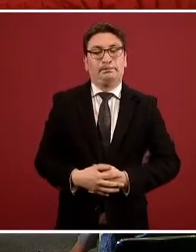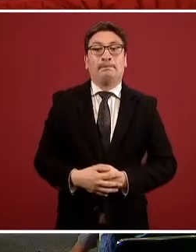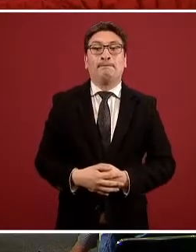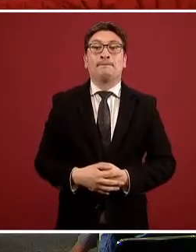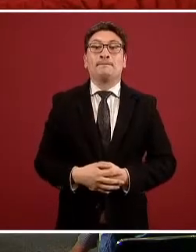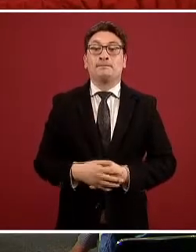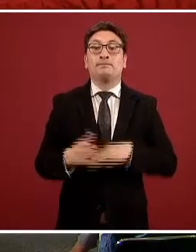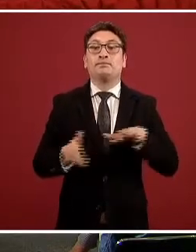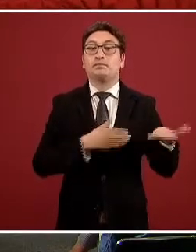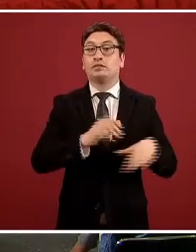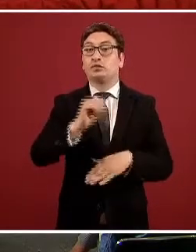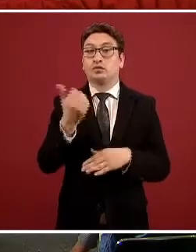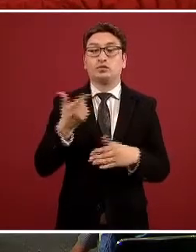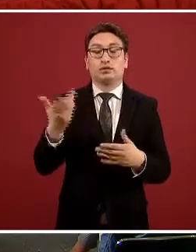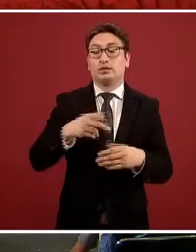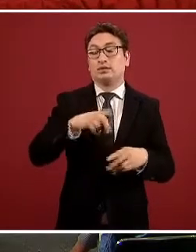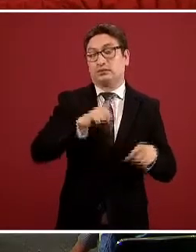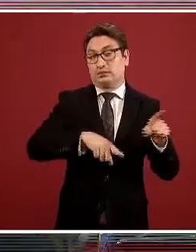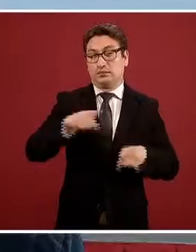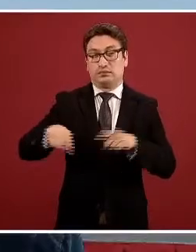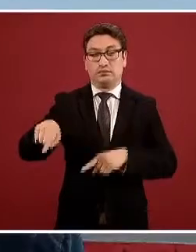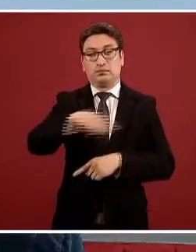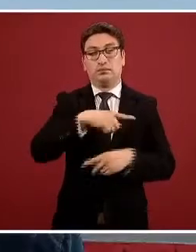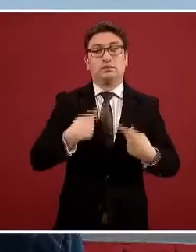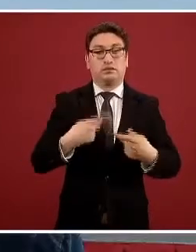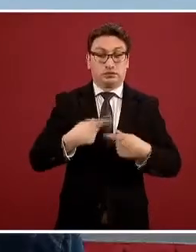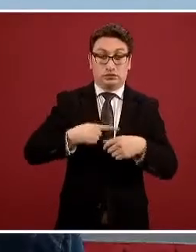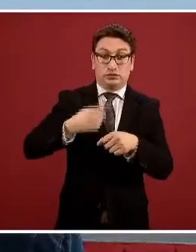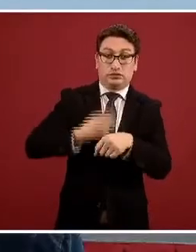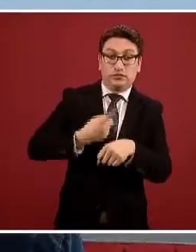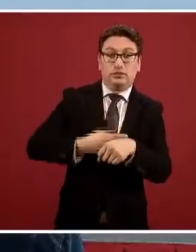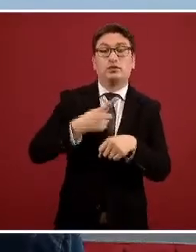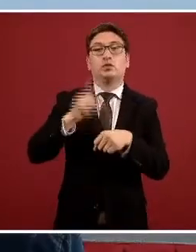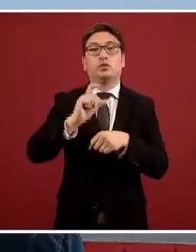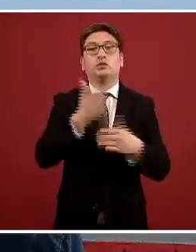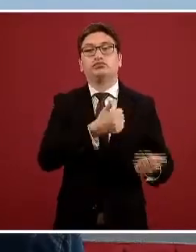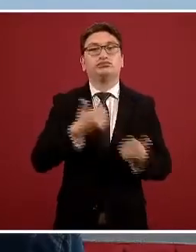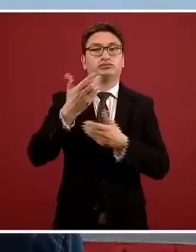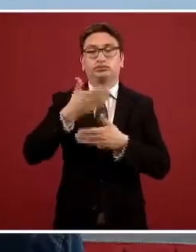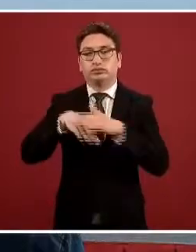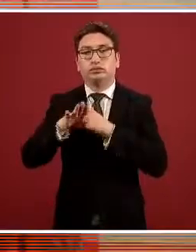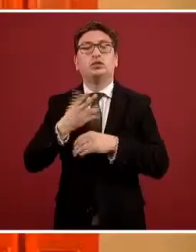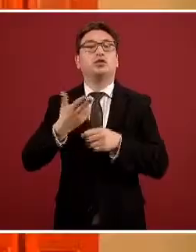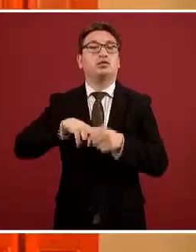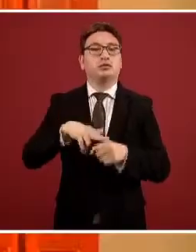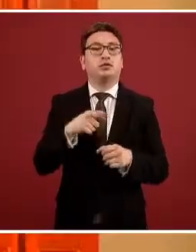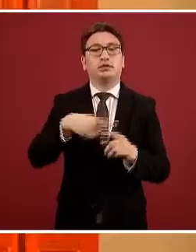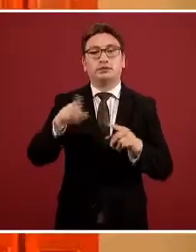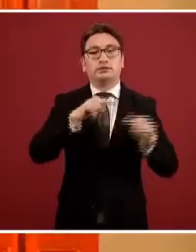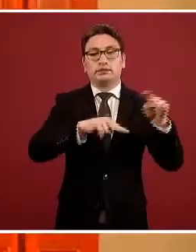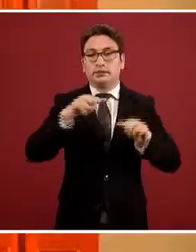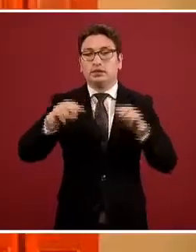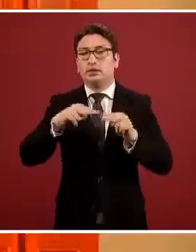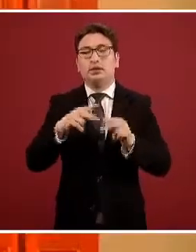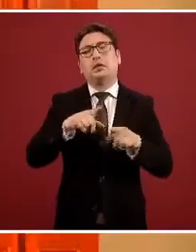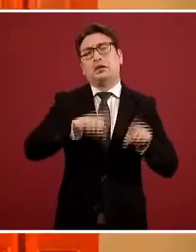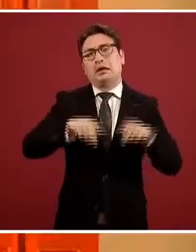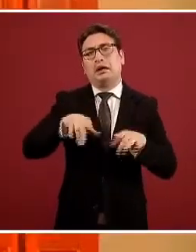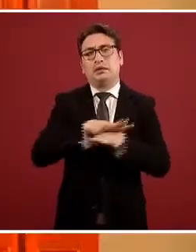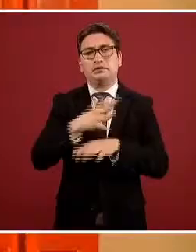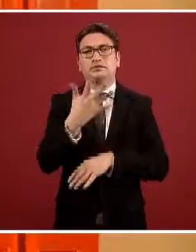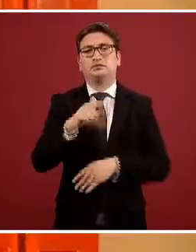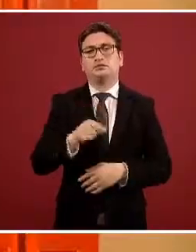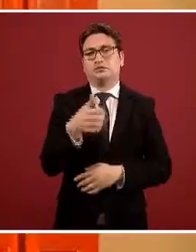De acuerdo a la condición clínica de las personas al momento de su ingreso, tenemos esta cifra que ha variado muy poco. 5.6%